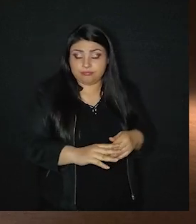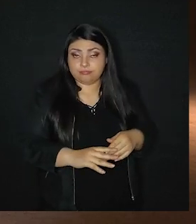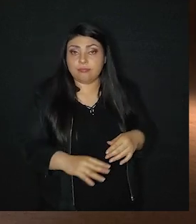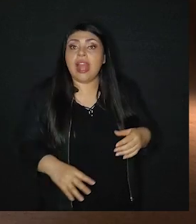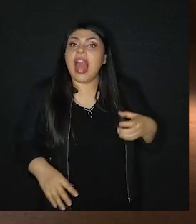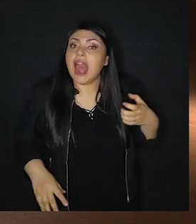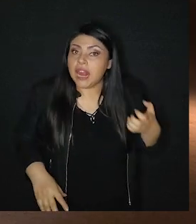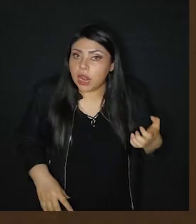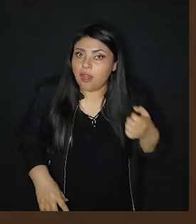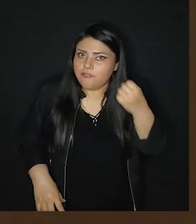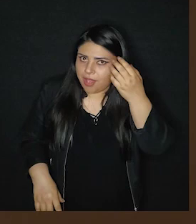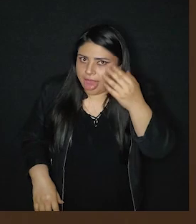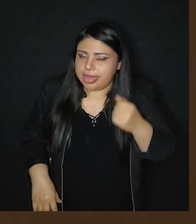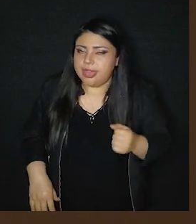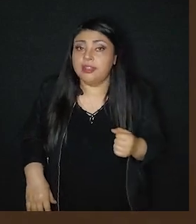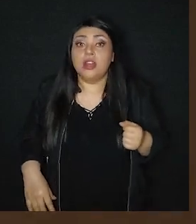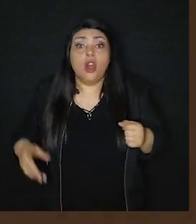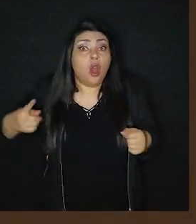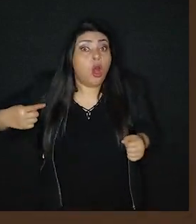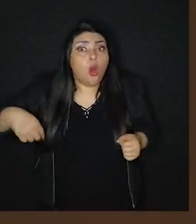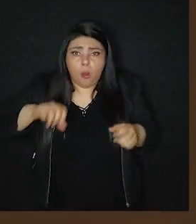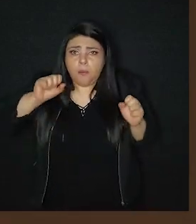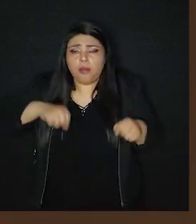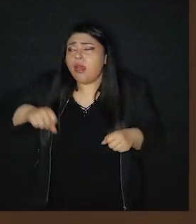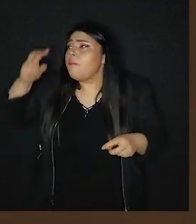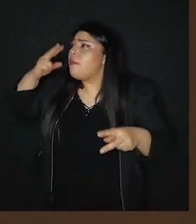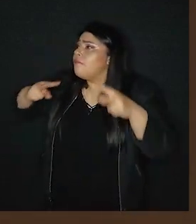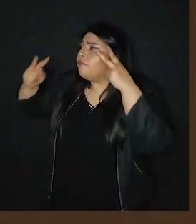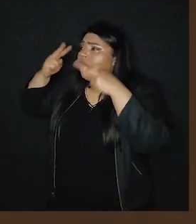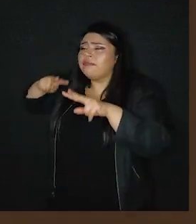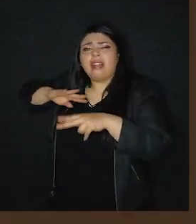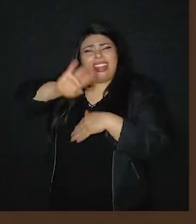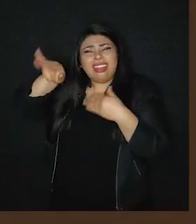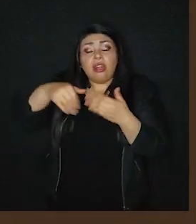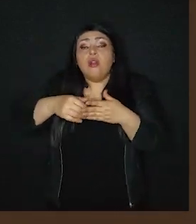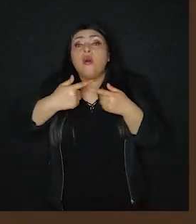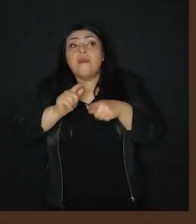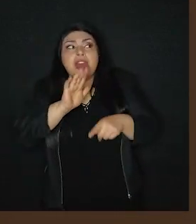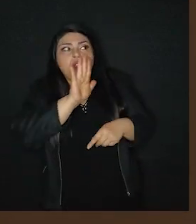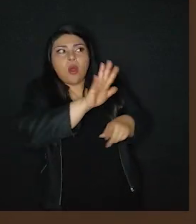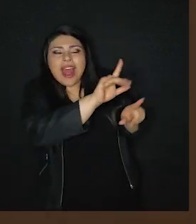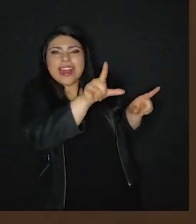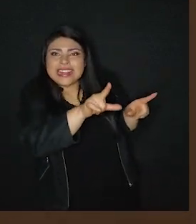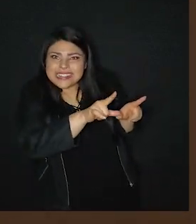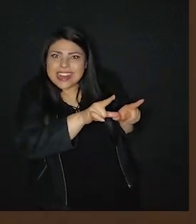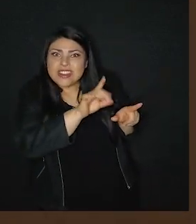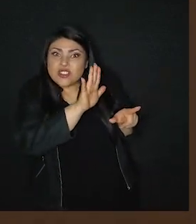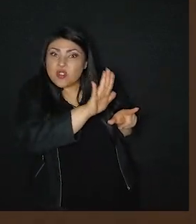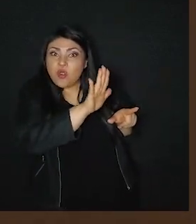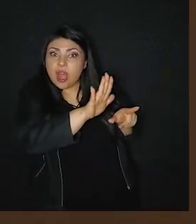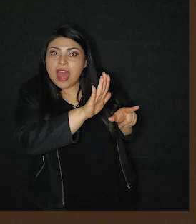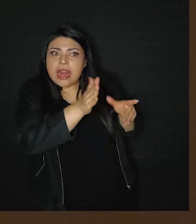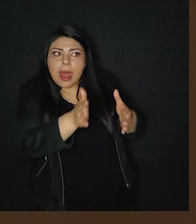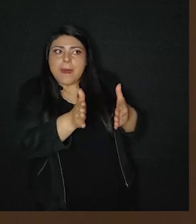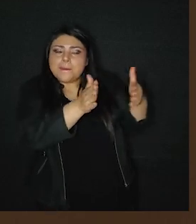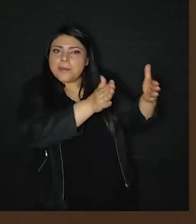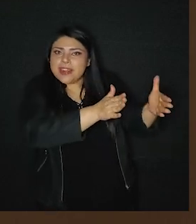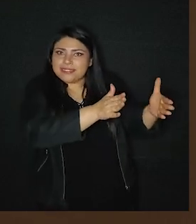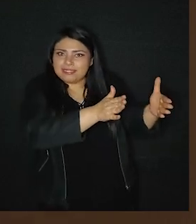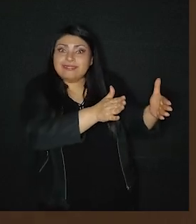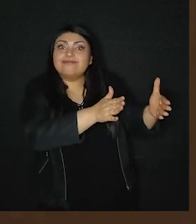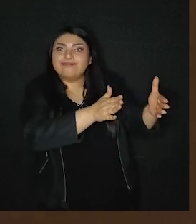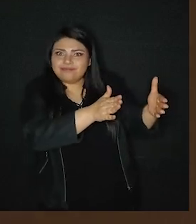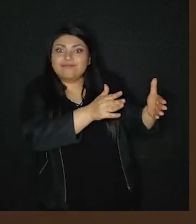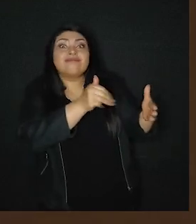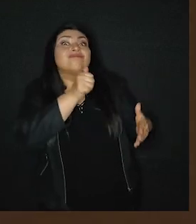uno podía entrar a todo el lugar Pero había un lugar aparte un lugar reservado un lugar a